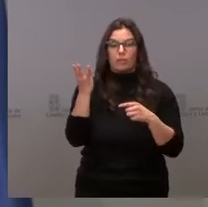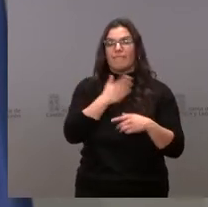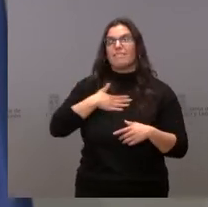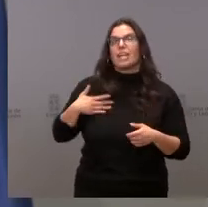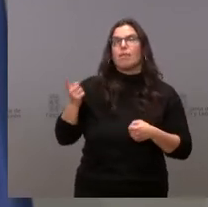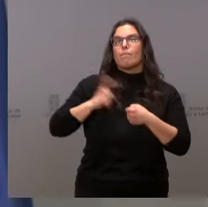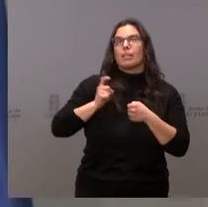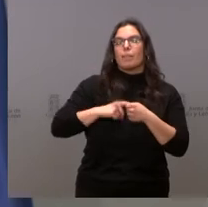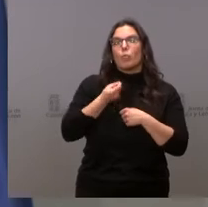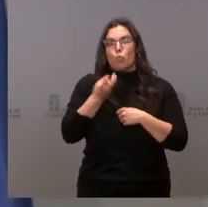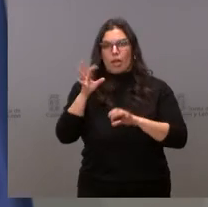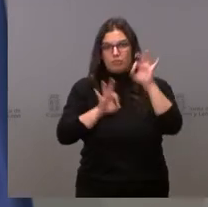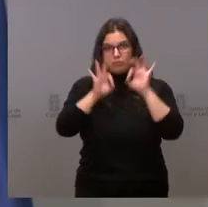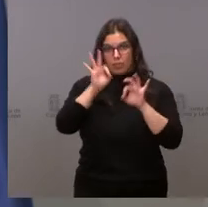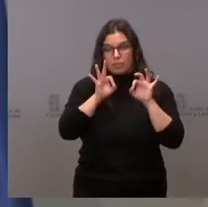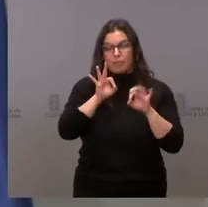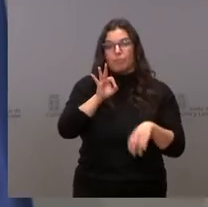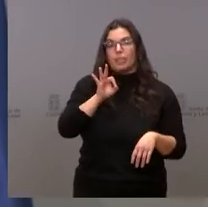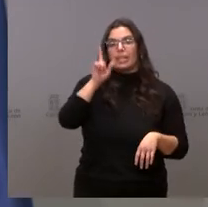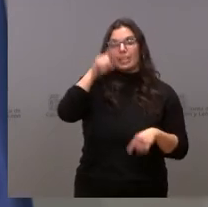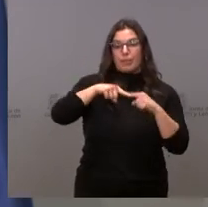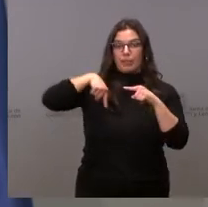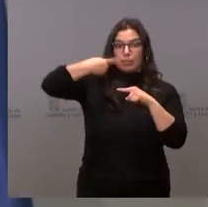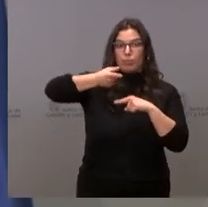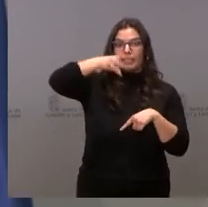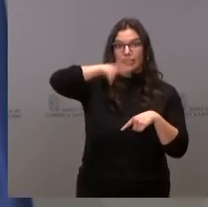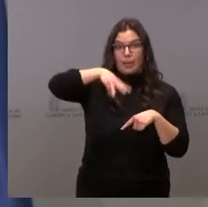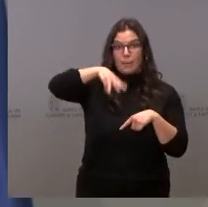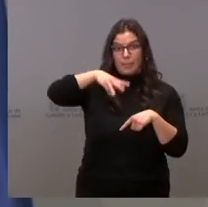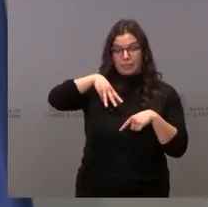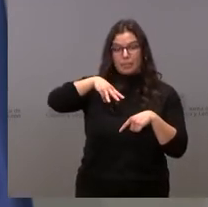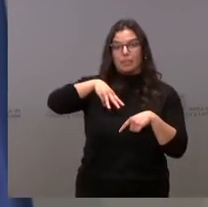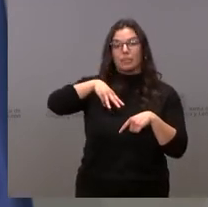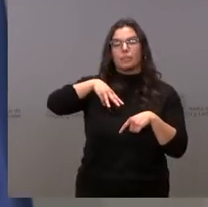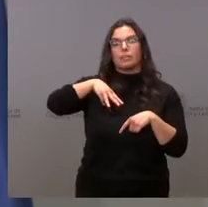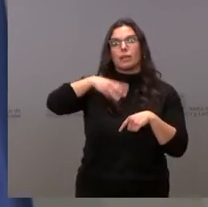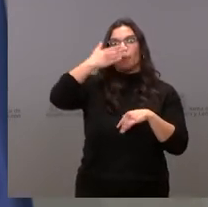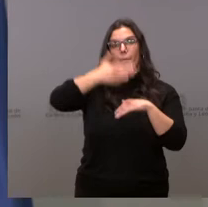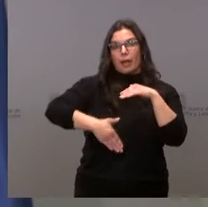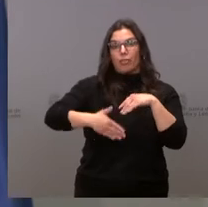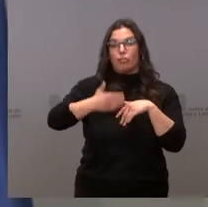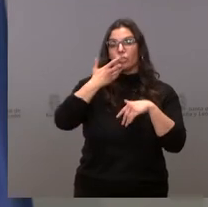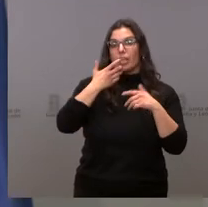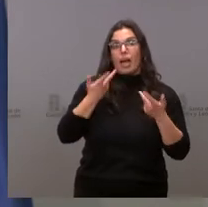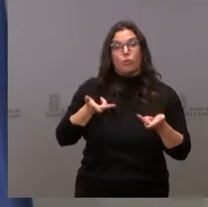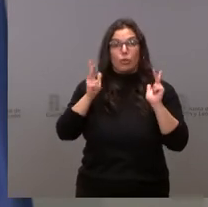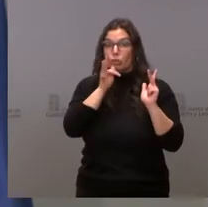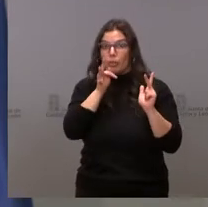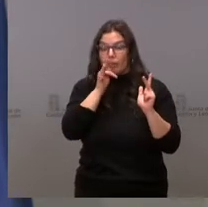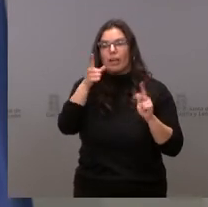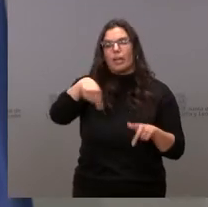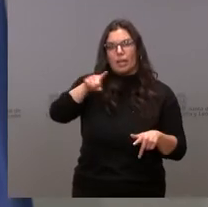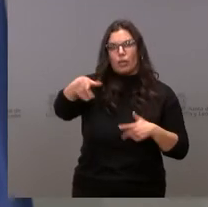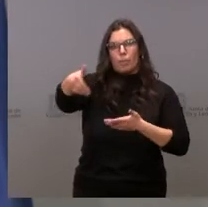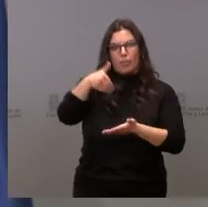a este procedimiento y asimismo se abre un plazo de tres meses para que los centros públicos y privados que no estén autorizados ya soliciten